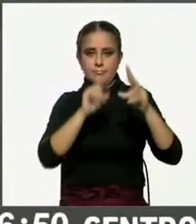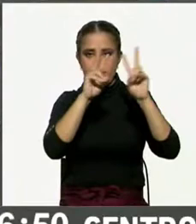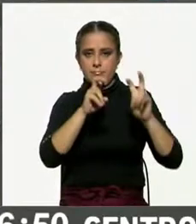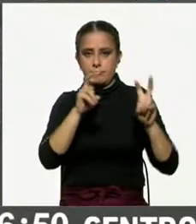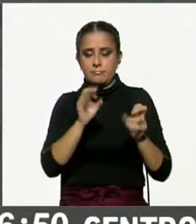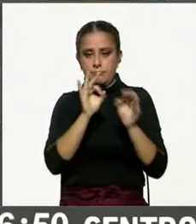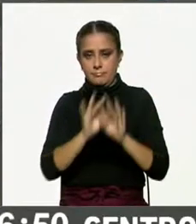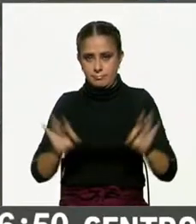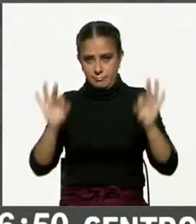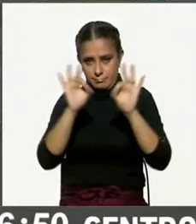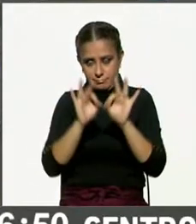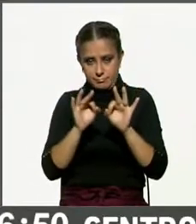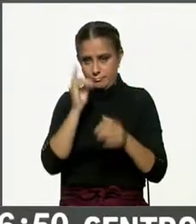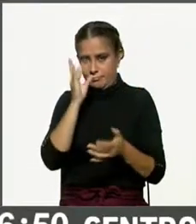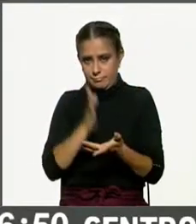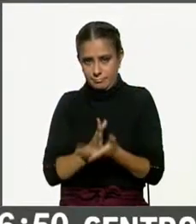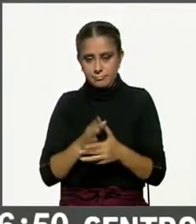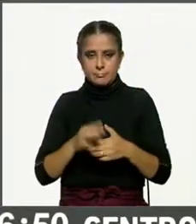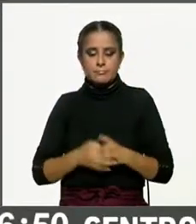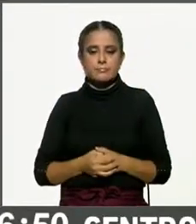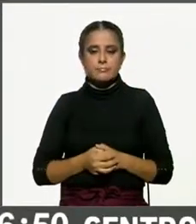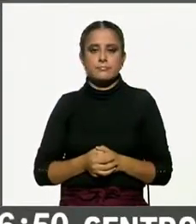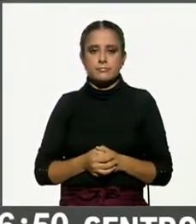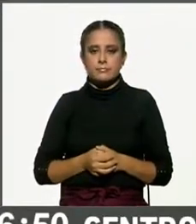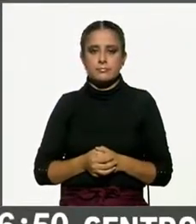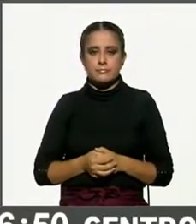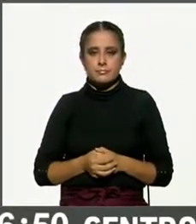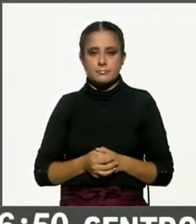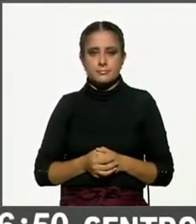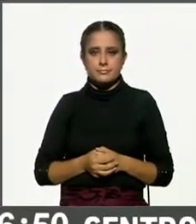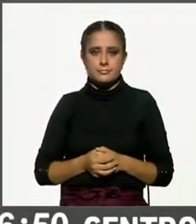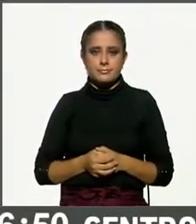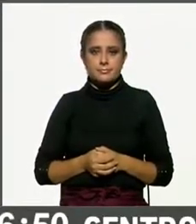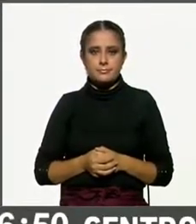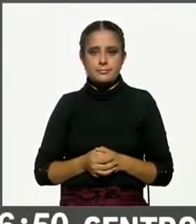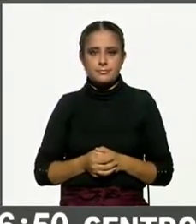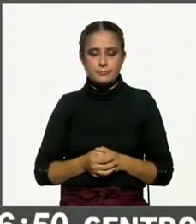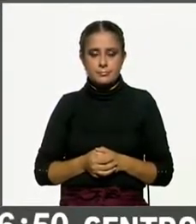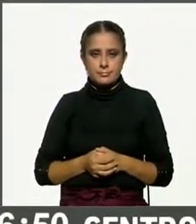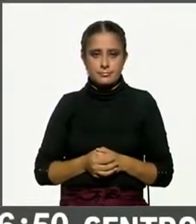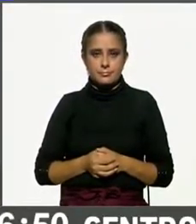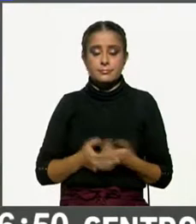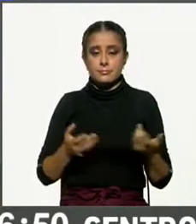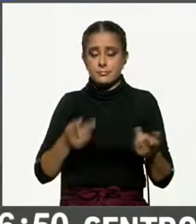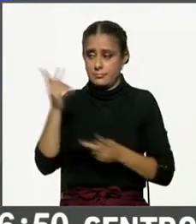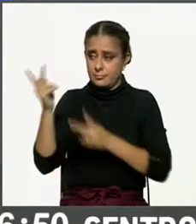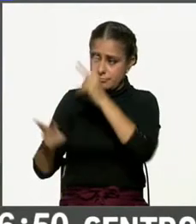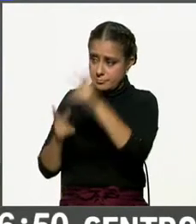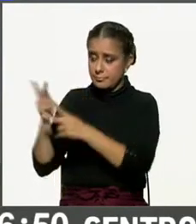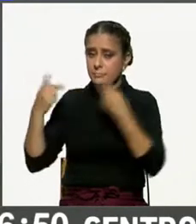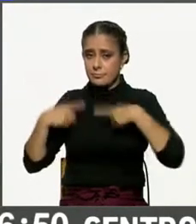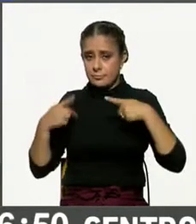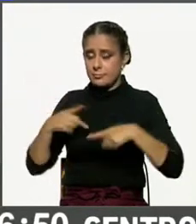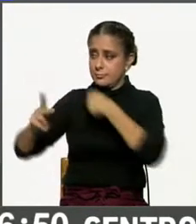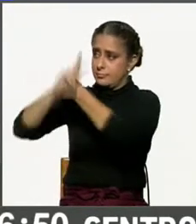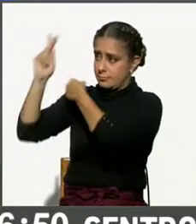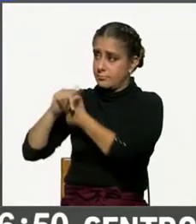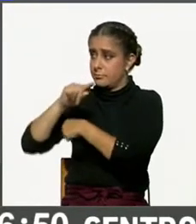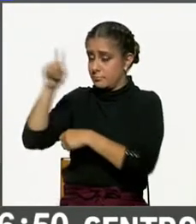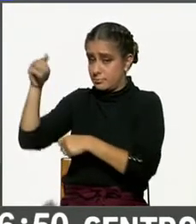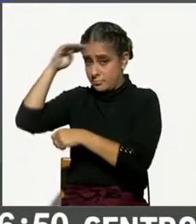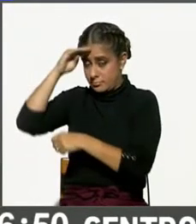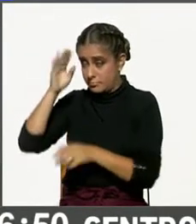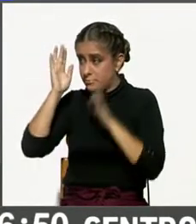si ya salimos o no de esta crisis económica según cada país y a nivel